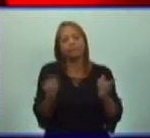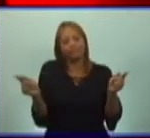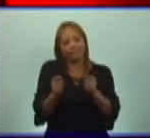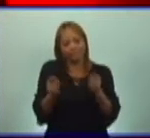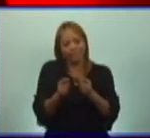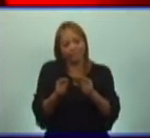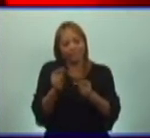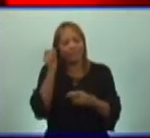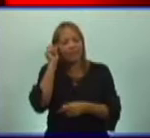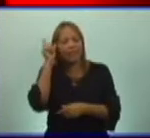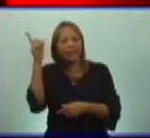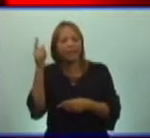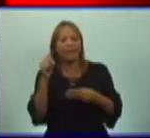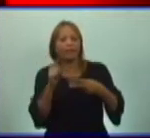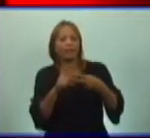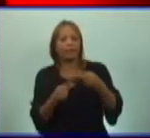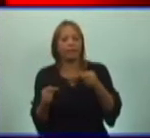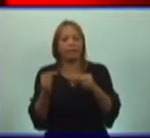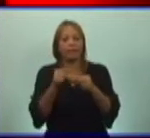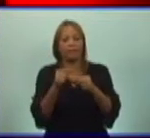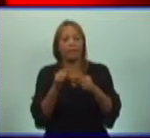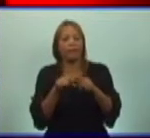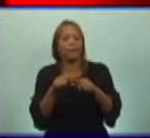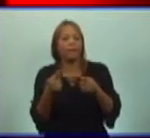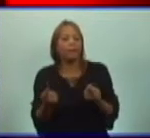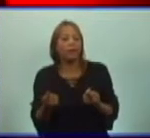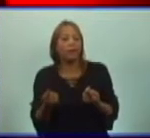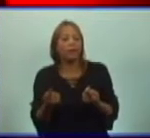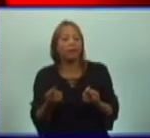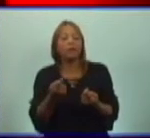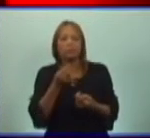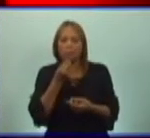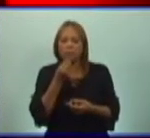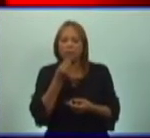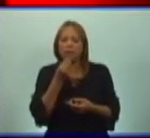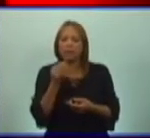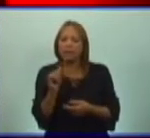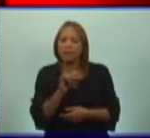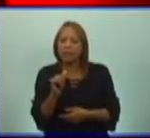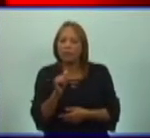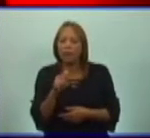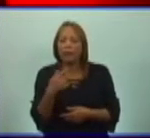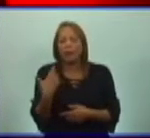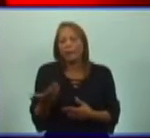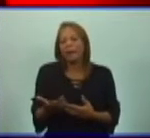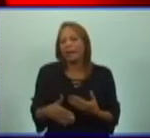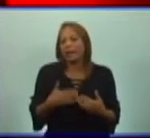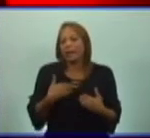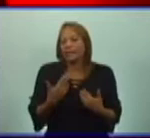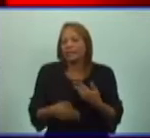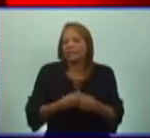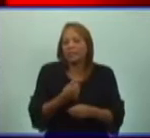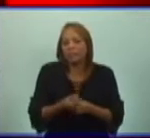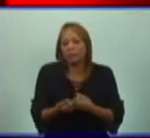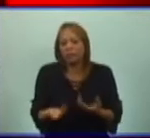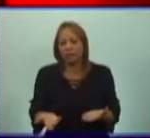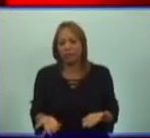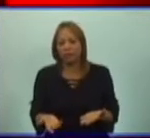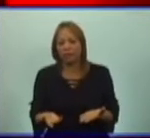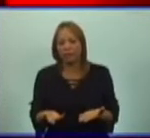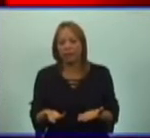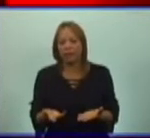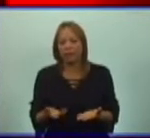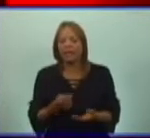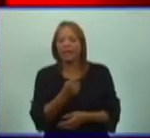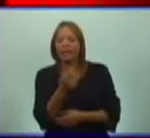en primer orden, pero pudieran reflejar para qué le sirvió, qué enseñanza